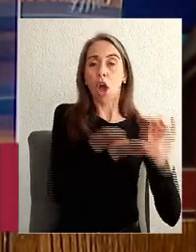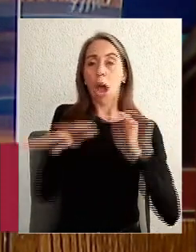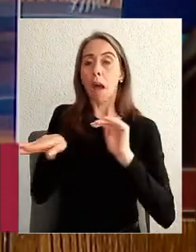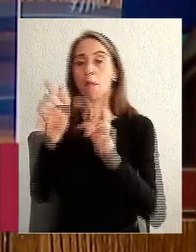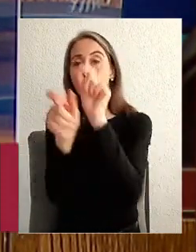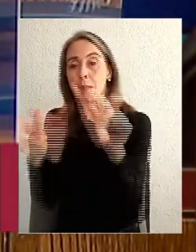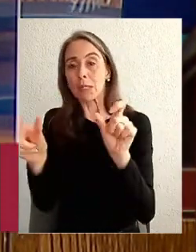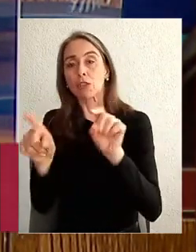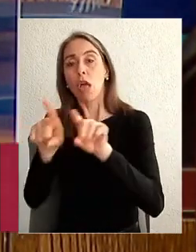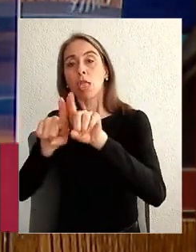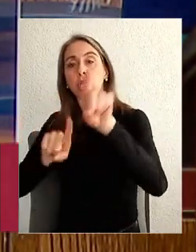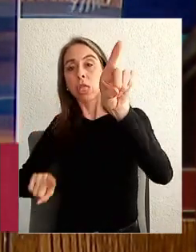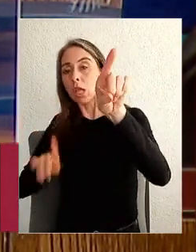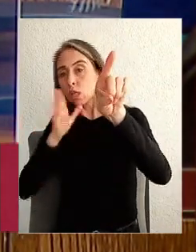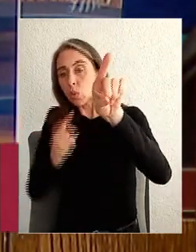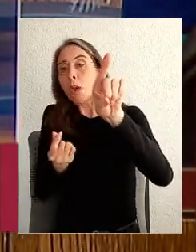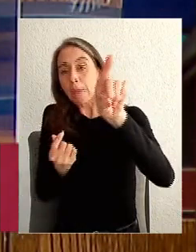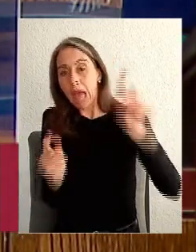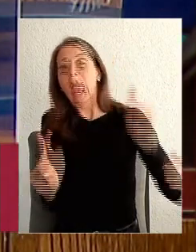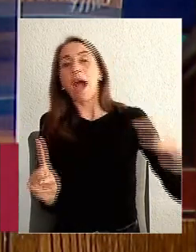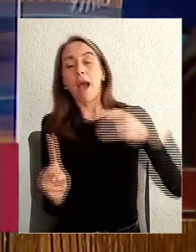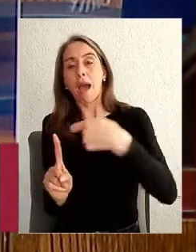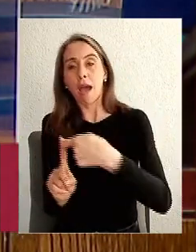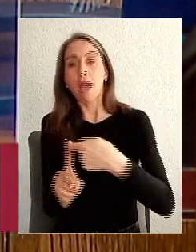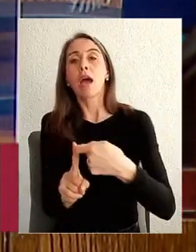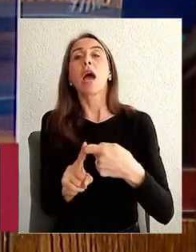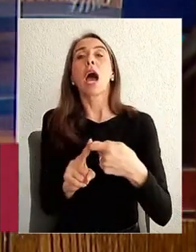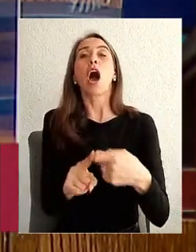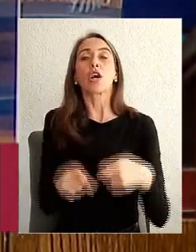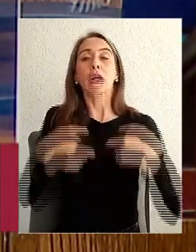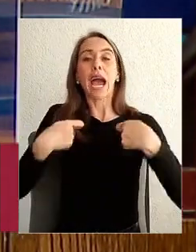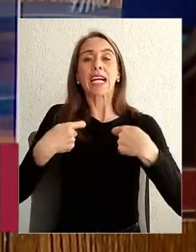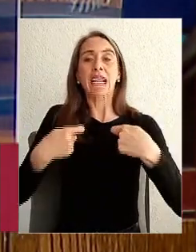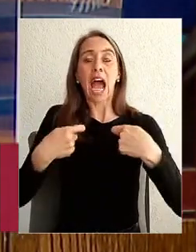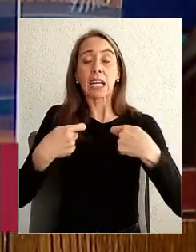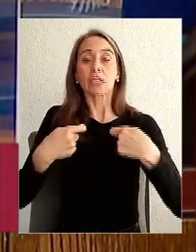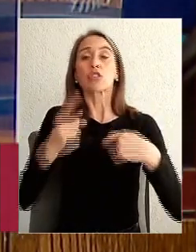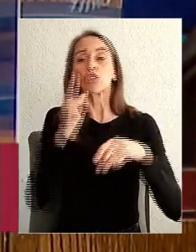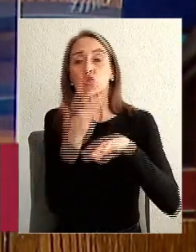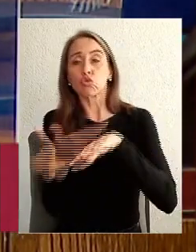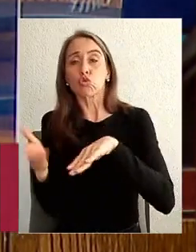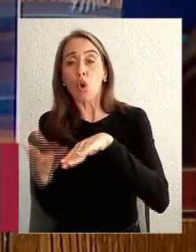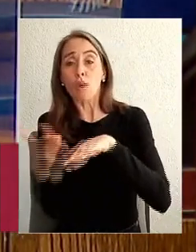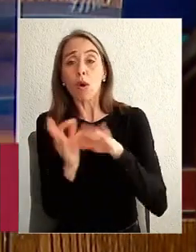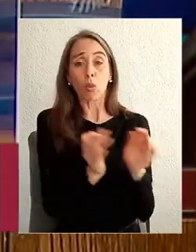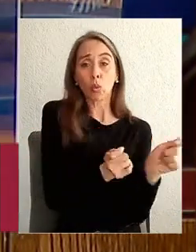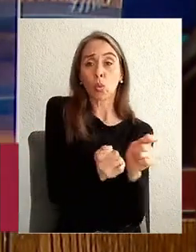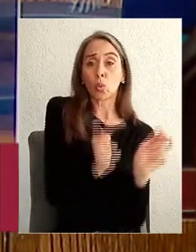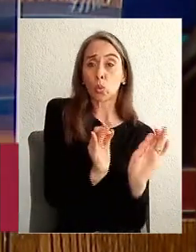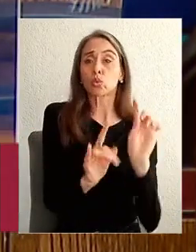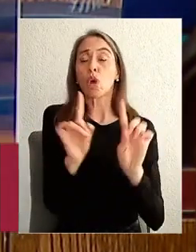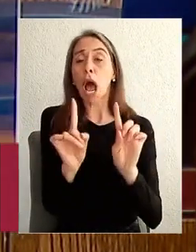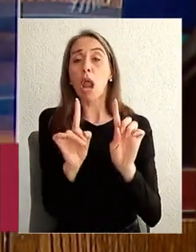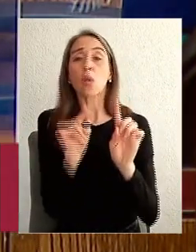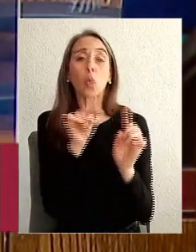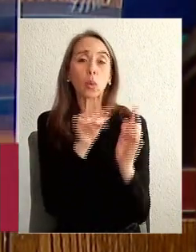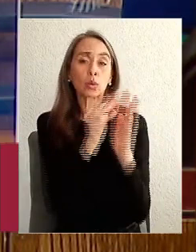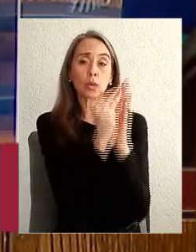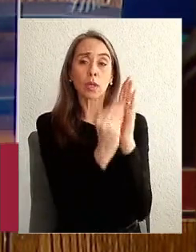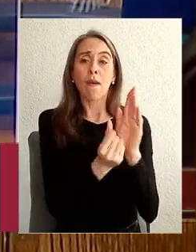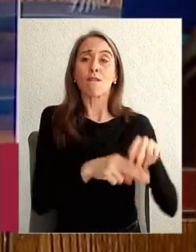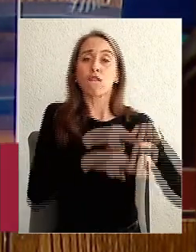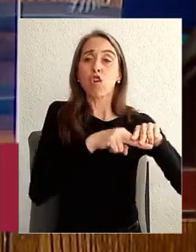También, dado la contención del gasto, el presupuesto genera holguras y permite algunas flexibilidades en el uso de los recursos para el próximo